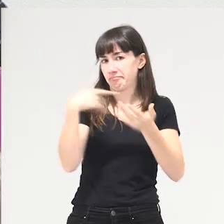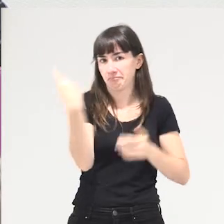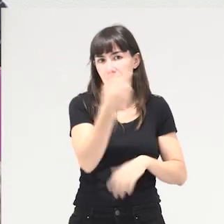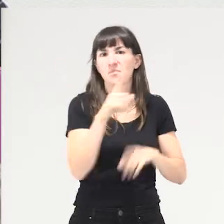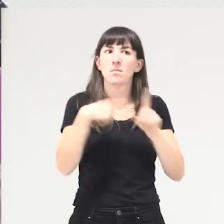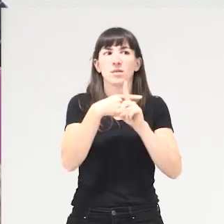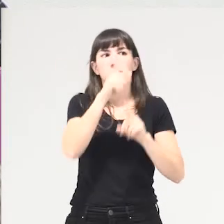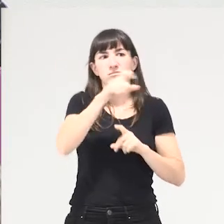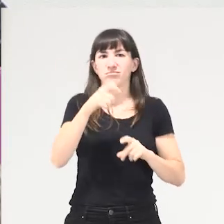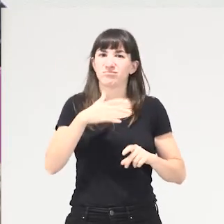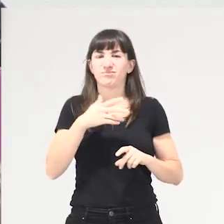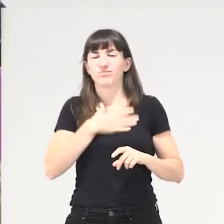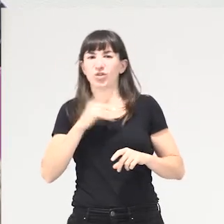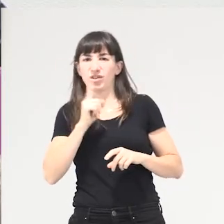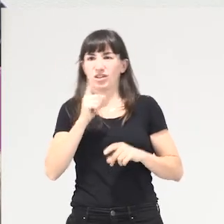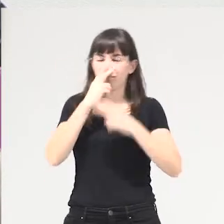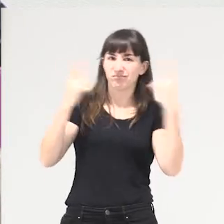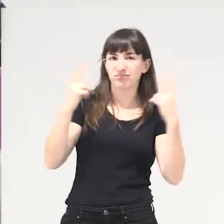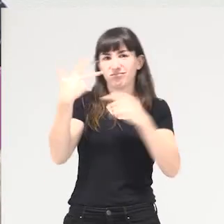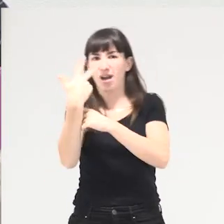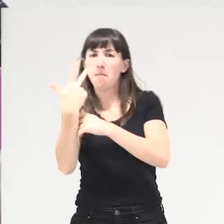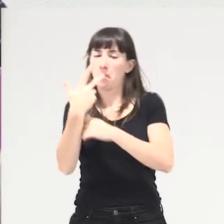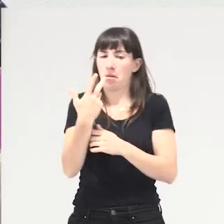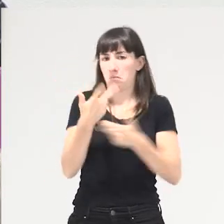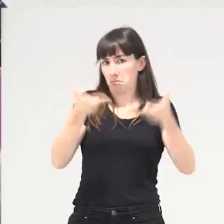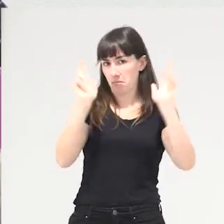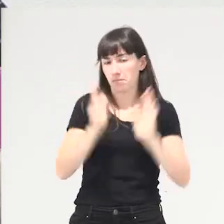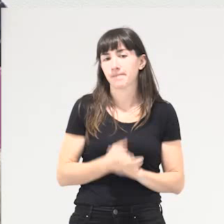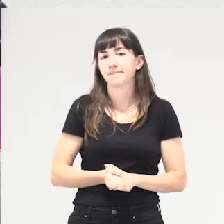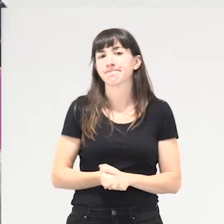de quien no le apetezca salir delante de una cámara. Así que, bueno,